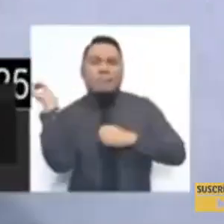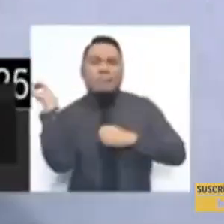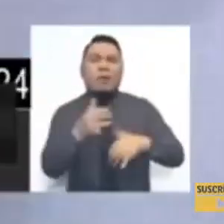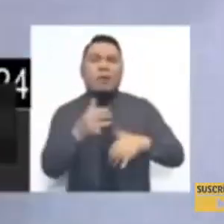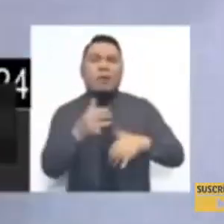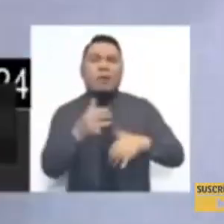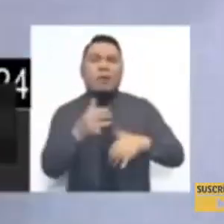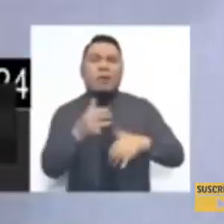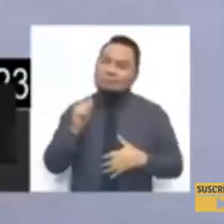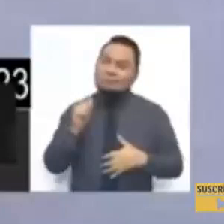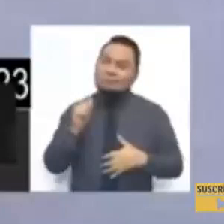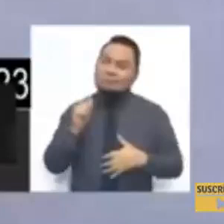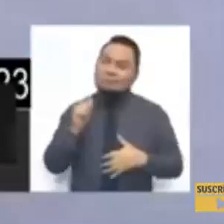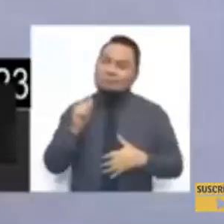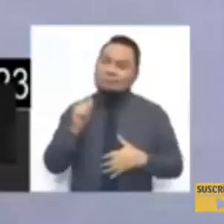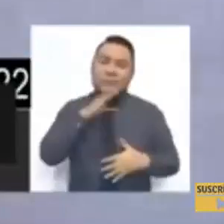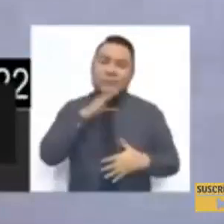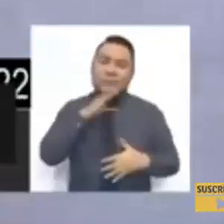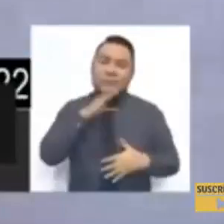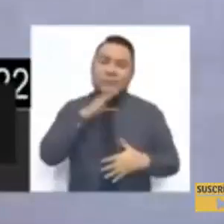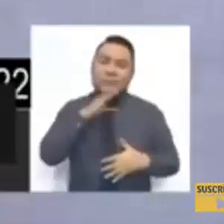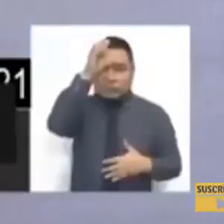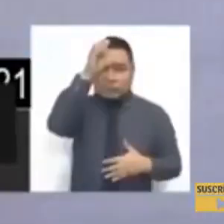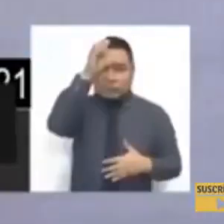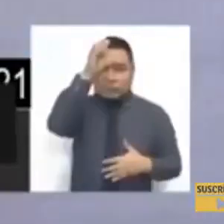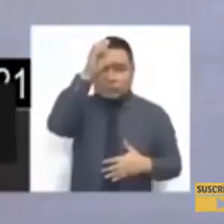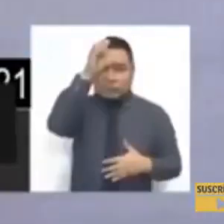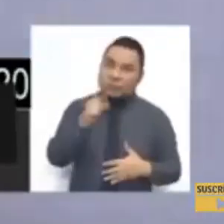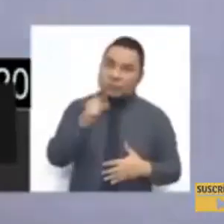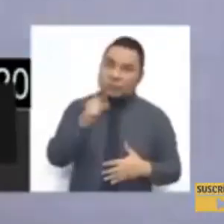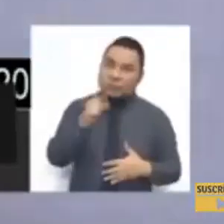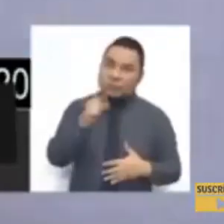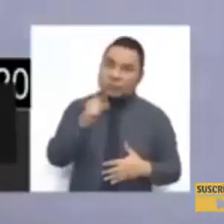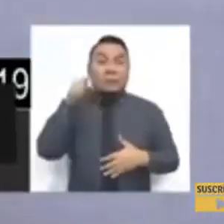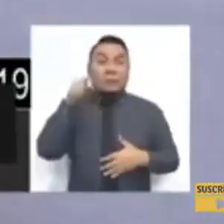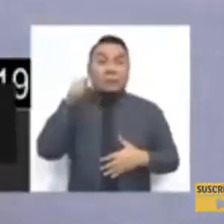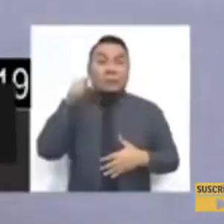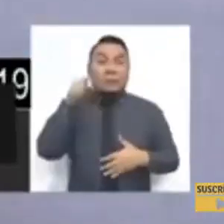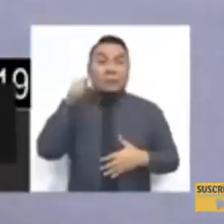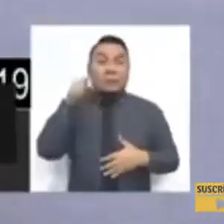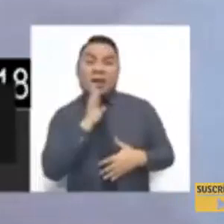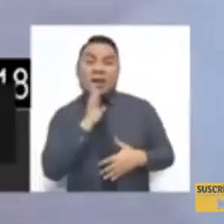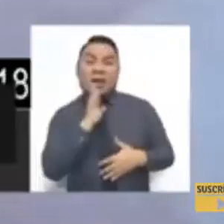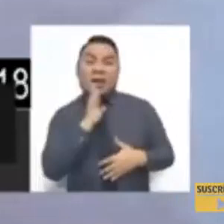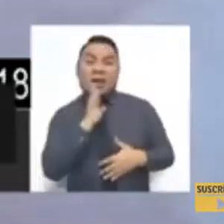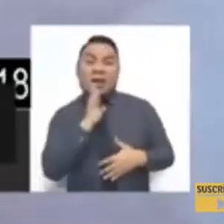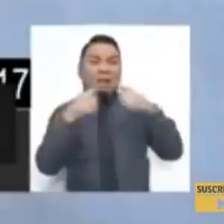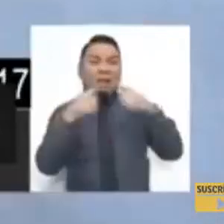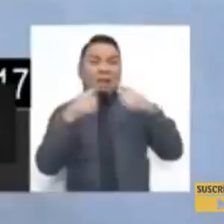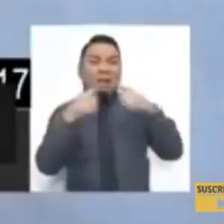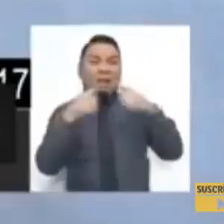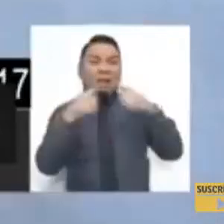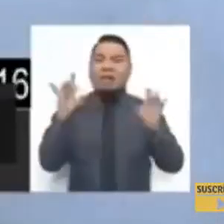ayer. Usted, señor Pedro Castillo, con su lenguaje y sus mensajes de odio,